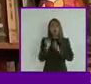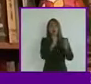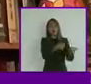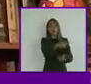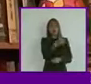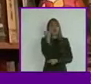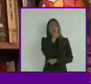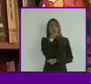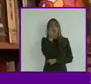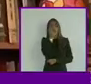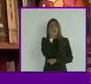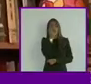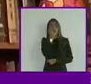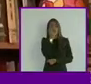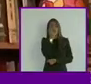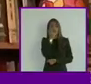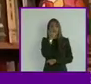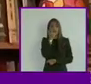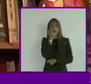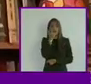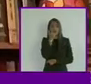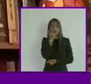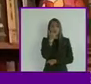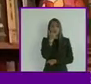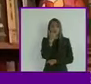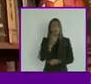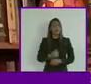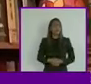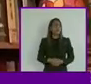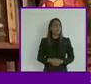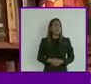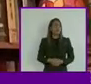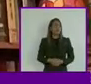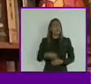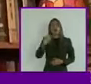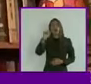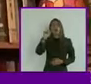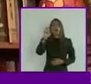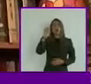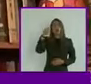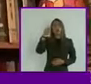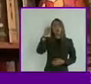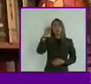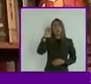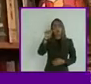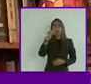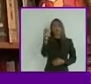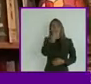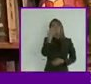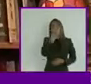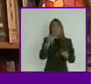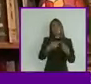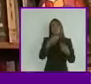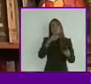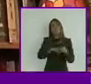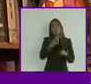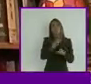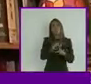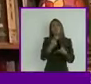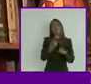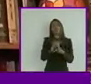estudiante, porque ya me atrevo acá, Sua Alondra Varela Segura, de la Escuela Nacional Preparatoria número 1,